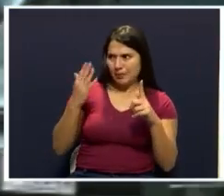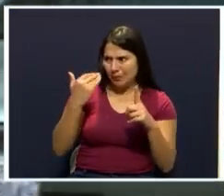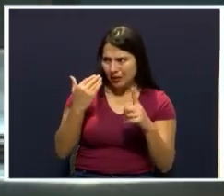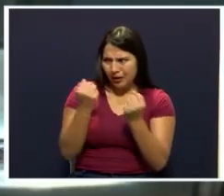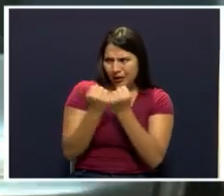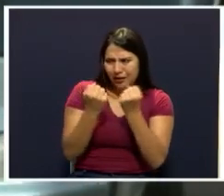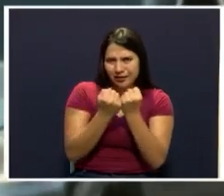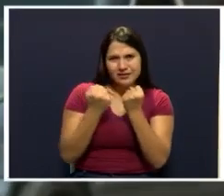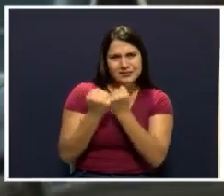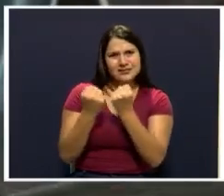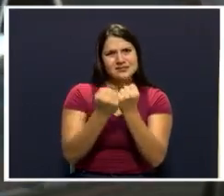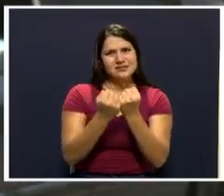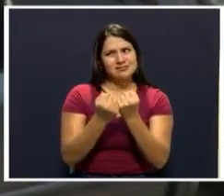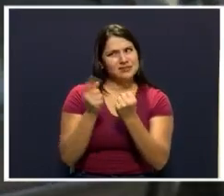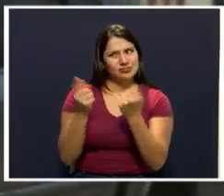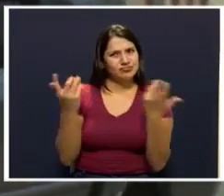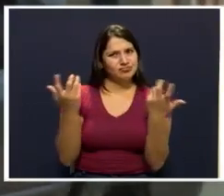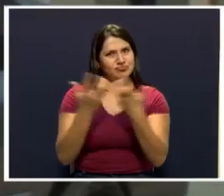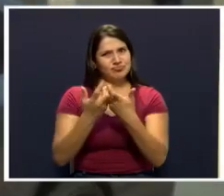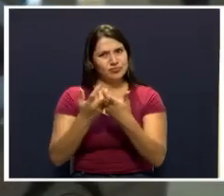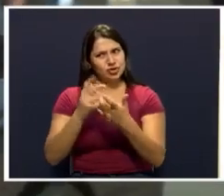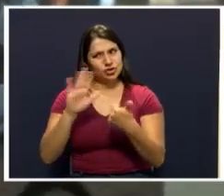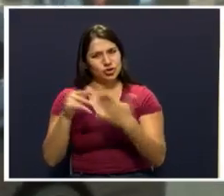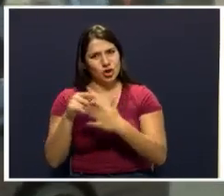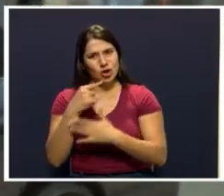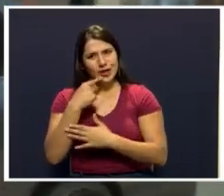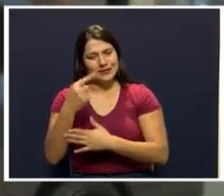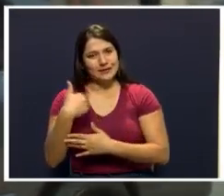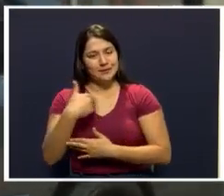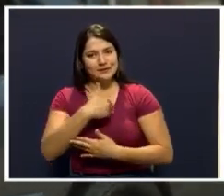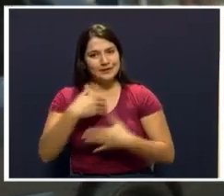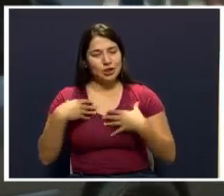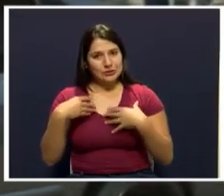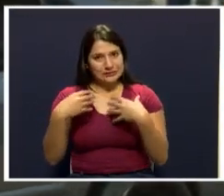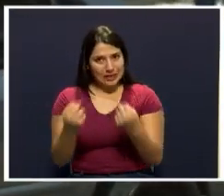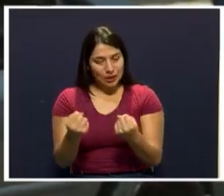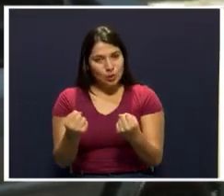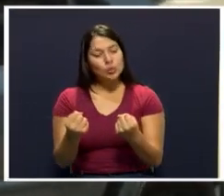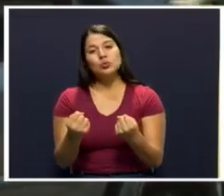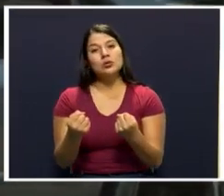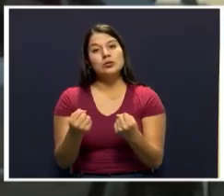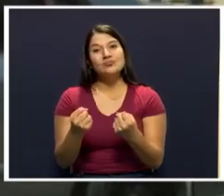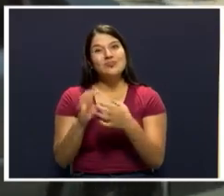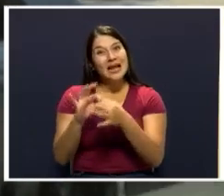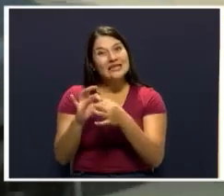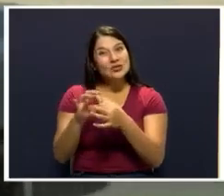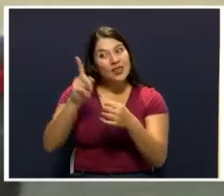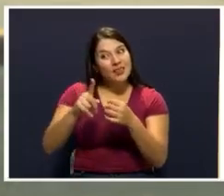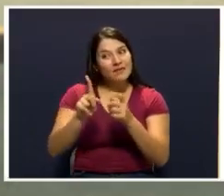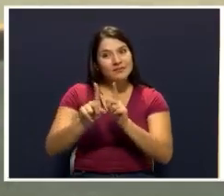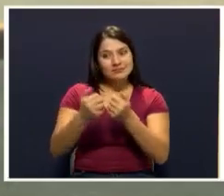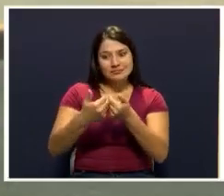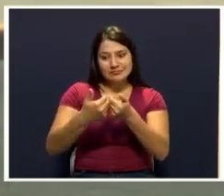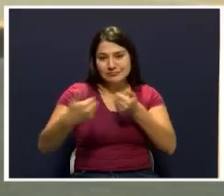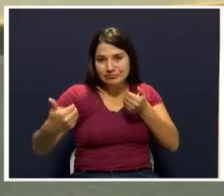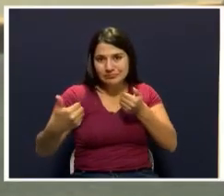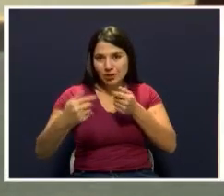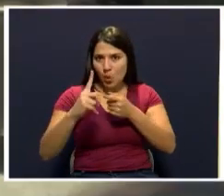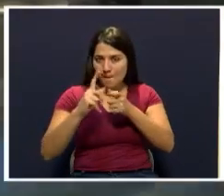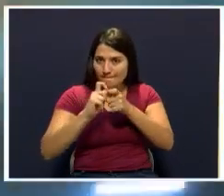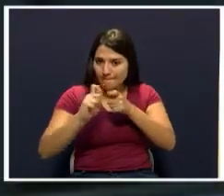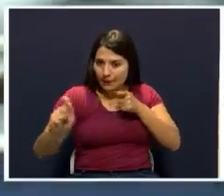que podrían contravenir las indicaciones del Ministerio de Salud del distanciamiento entre personas para